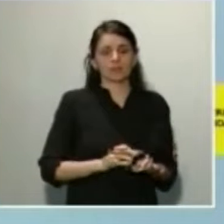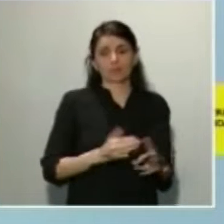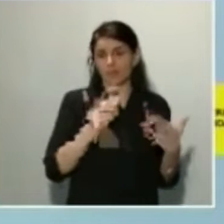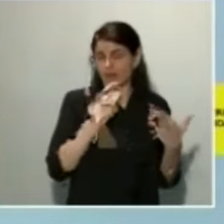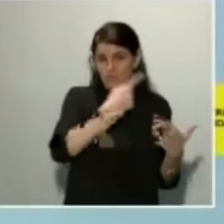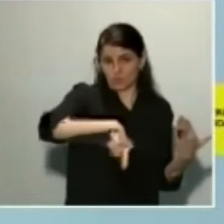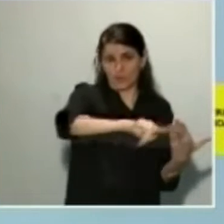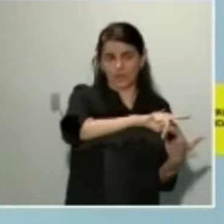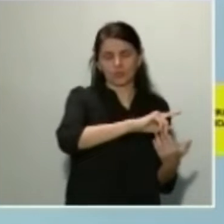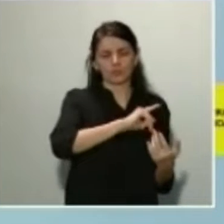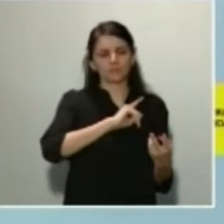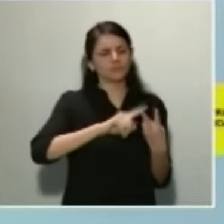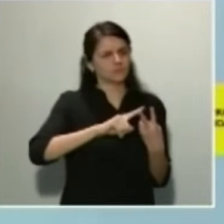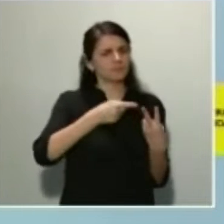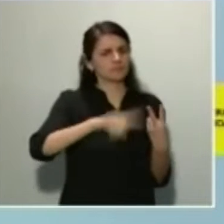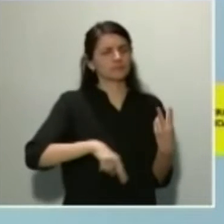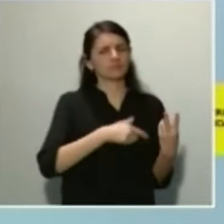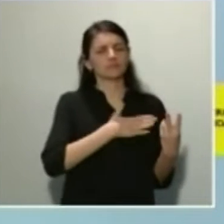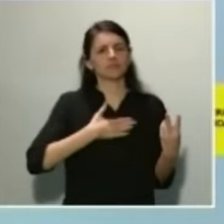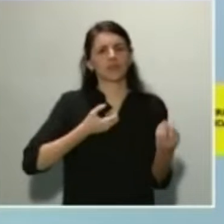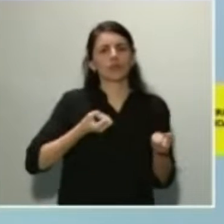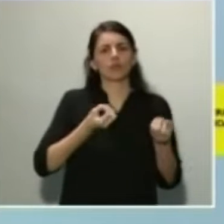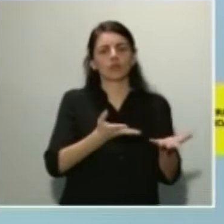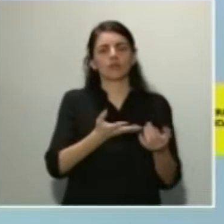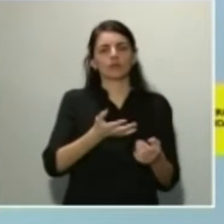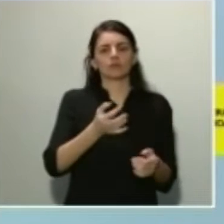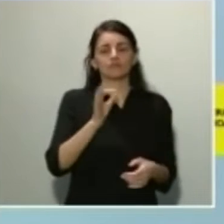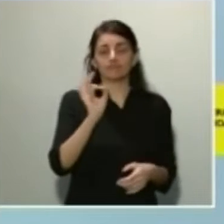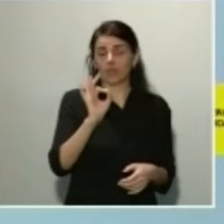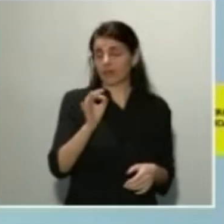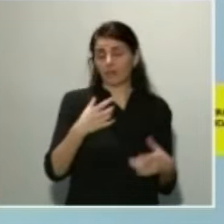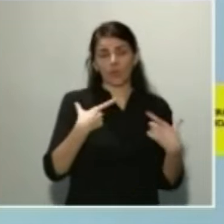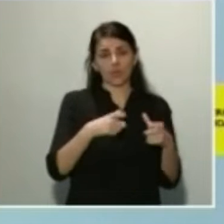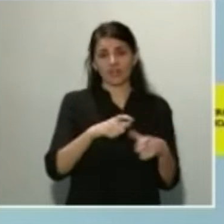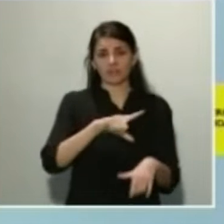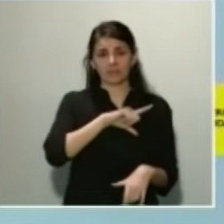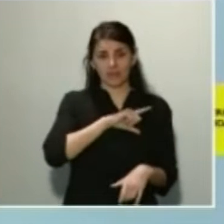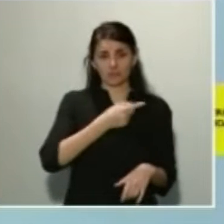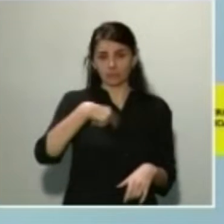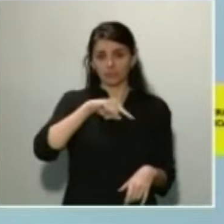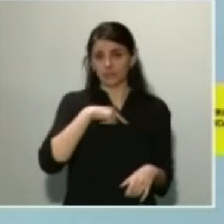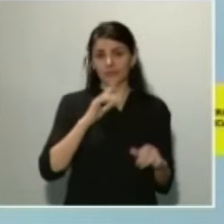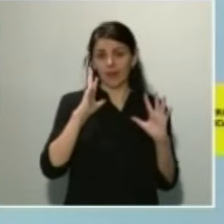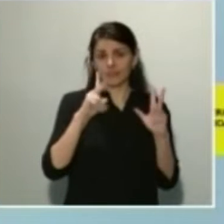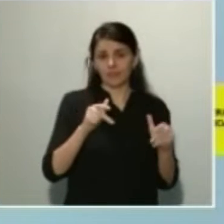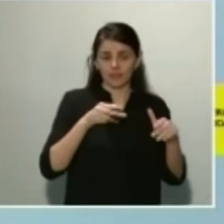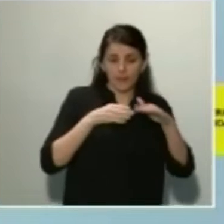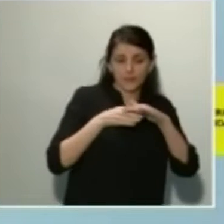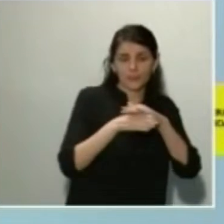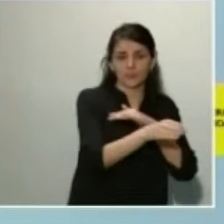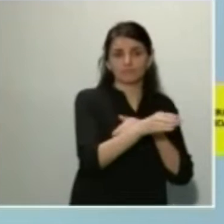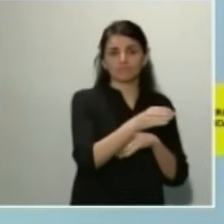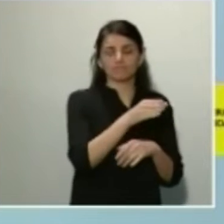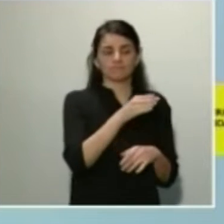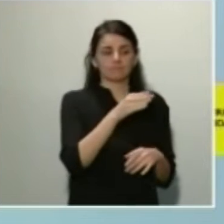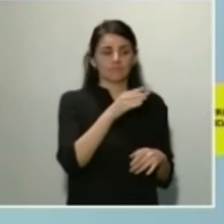Cando algunhas de nosas unidades militares han acudido a alguna residencia para proceder a